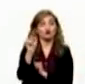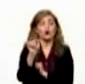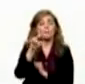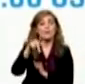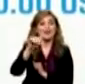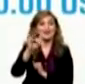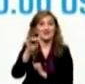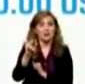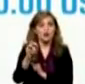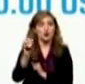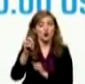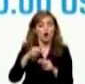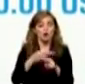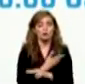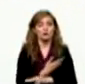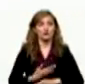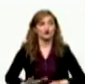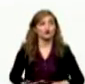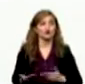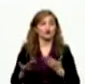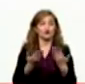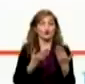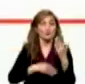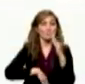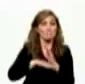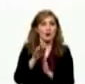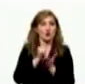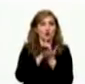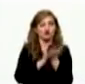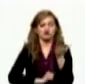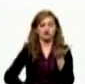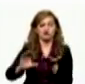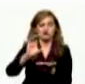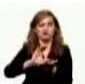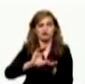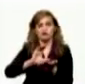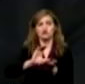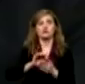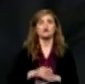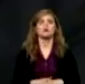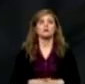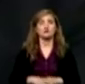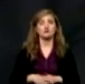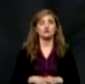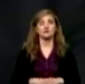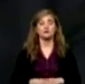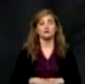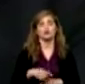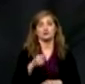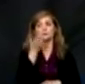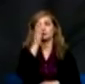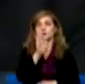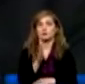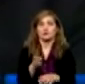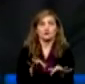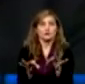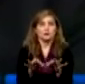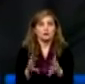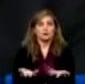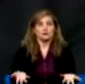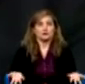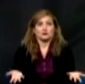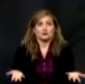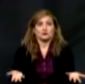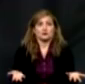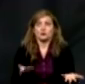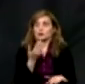Patiño y del propio expresidente, como el mayor beneficiario de la lista. Serán ellos los que tengan que explicarle